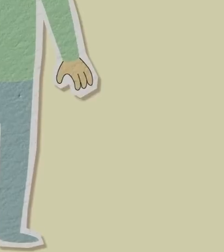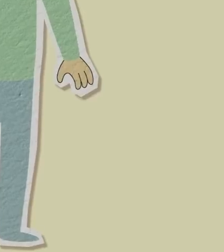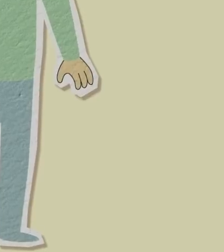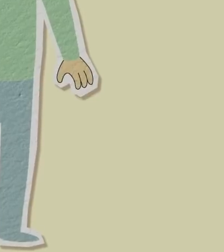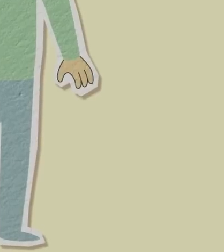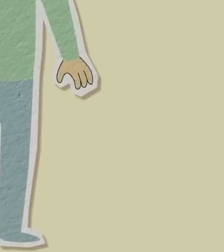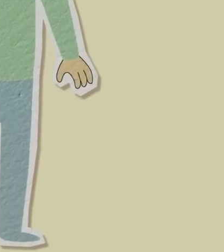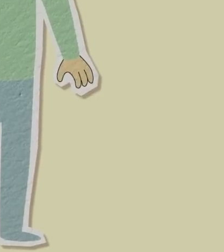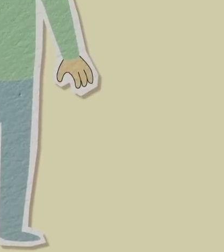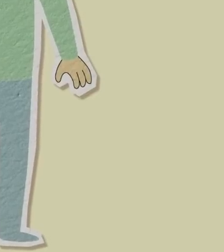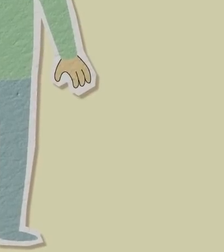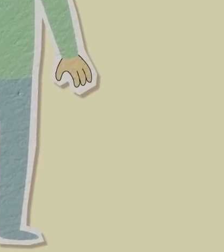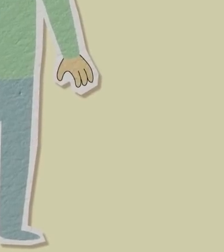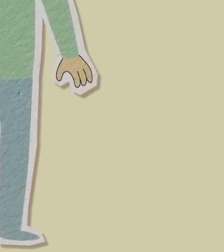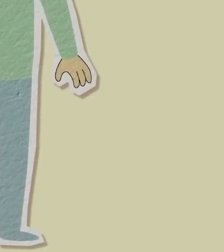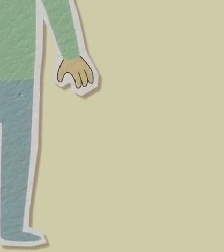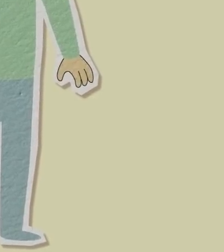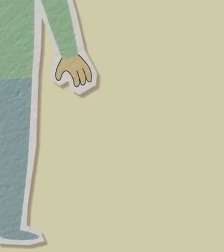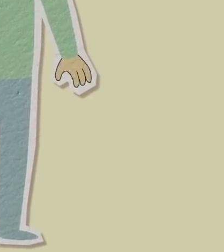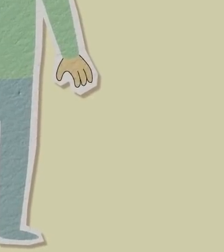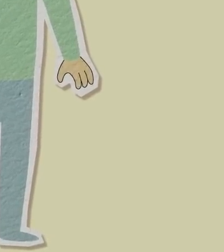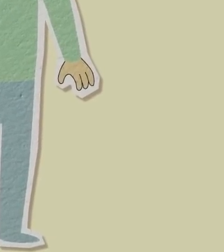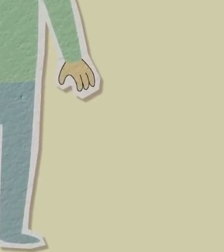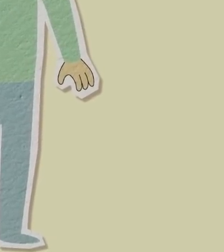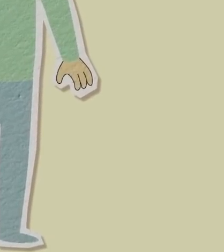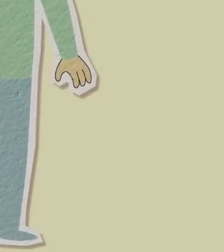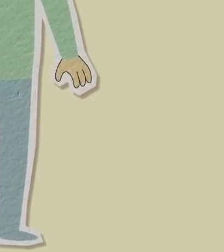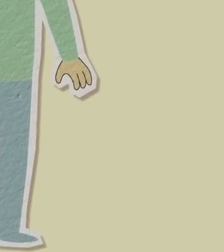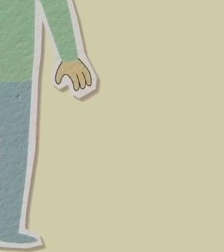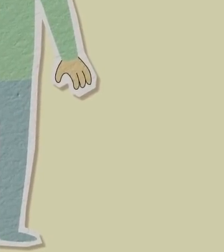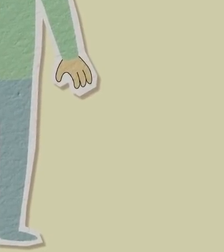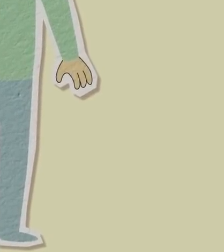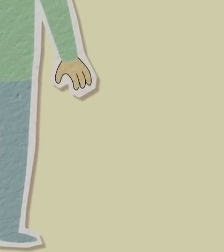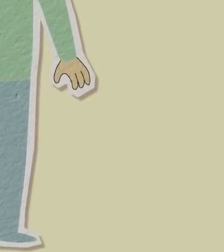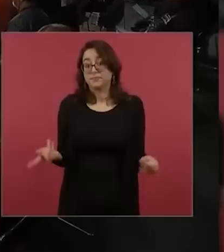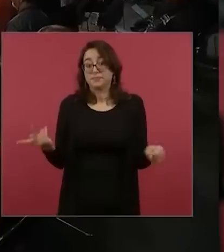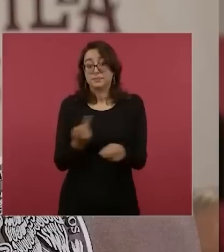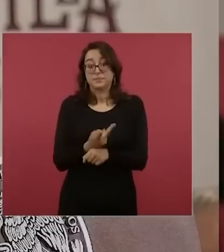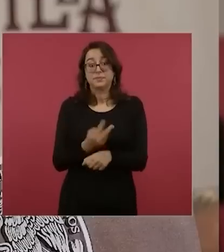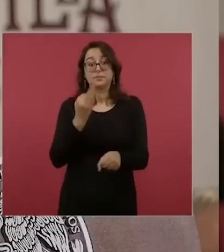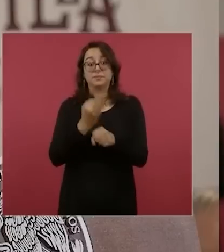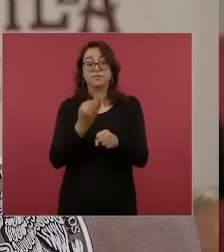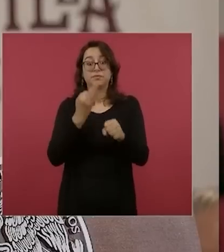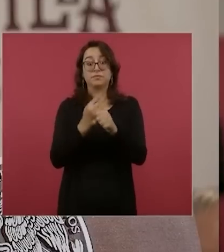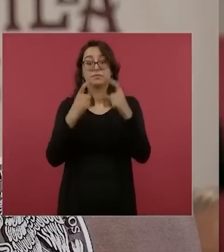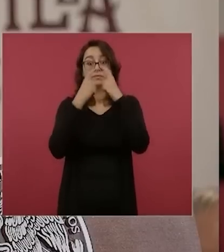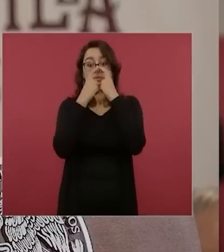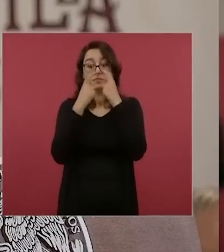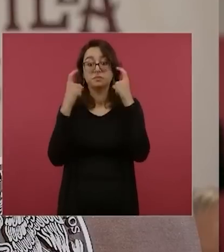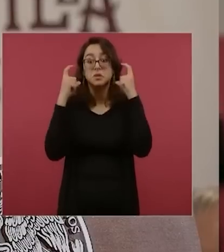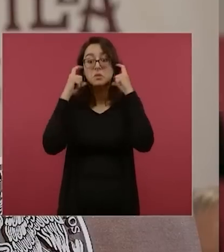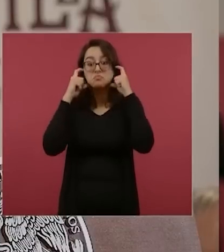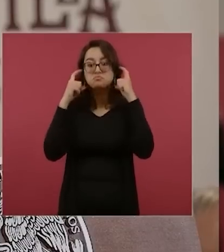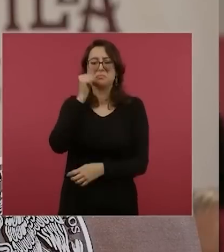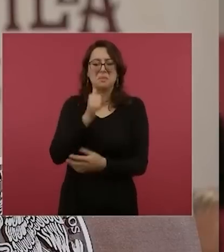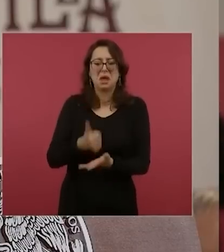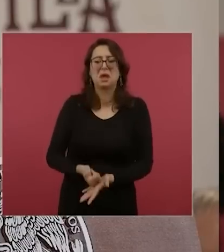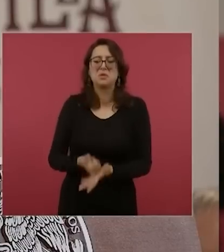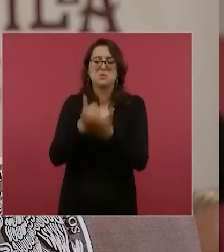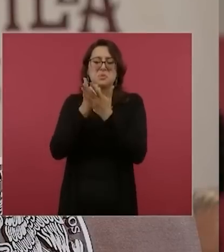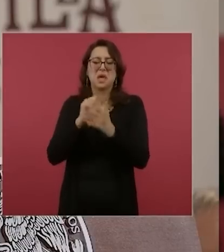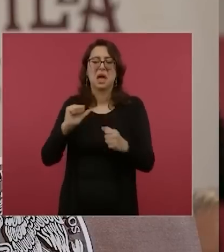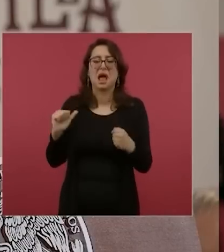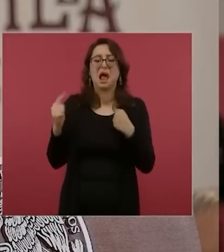el uso masivo de cubrebocas, pero sí puntualizó en la utilidad del mismo. El cubrebocas siempre tiene una utilidad, lo hemos dicho,